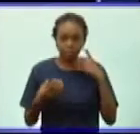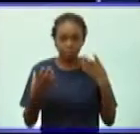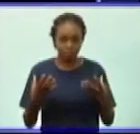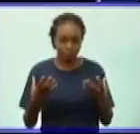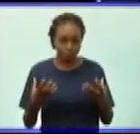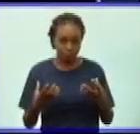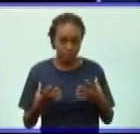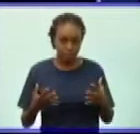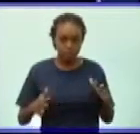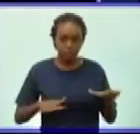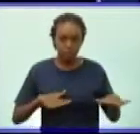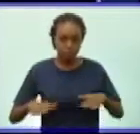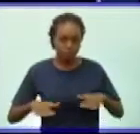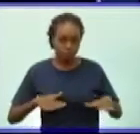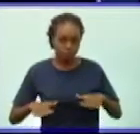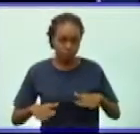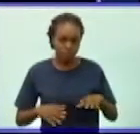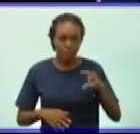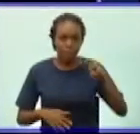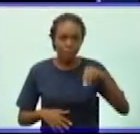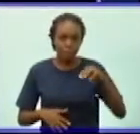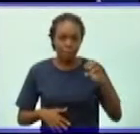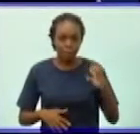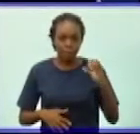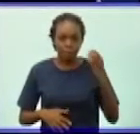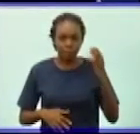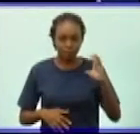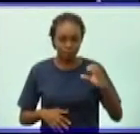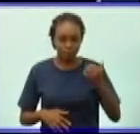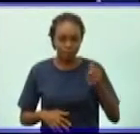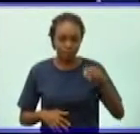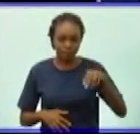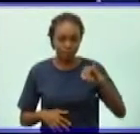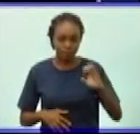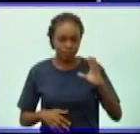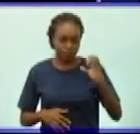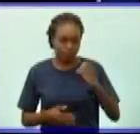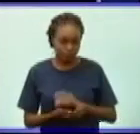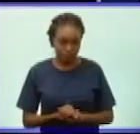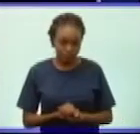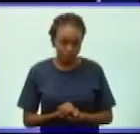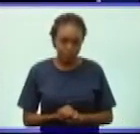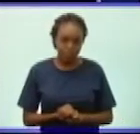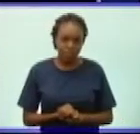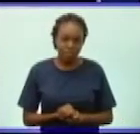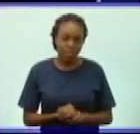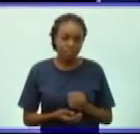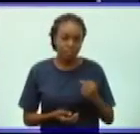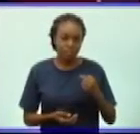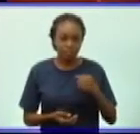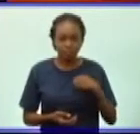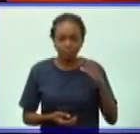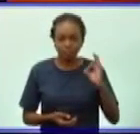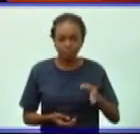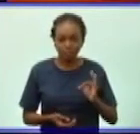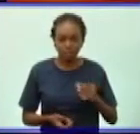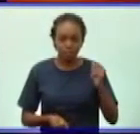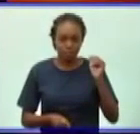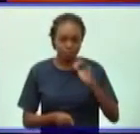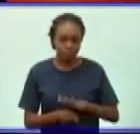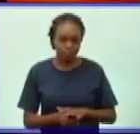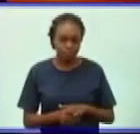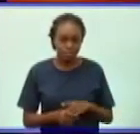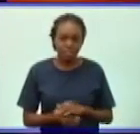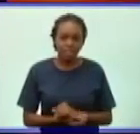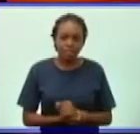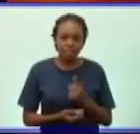el movimiento mecánico. Pero como estamos acostumbrados, siempre comenzamos con el análisis